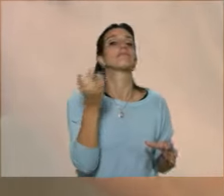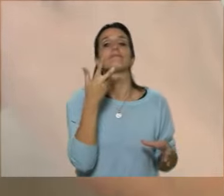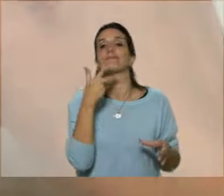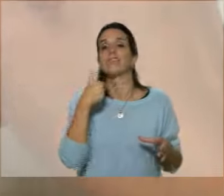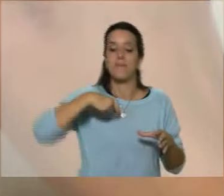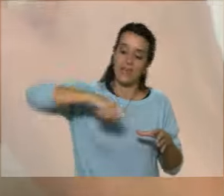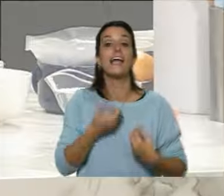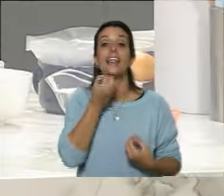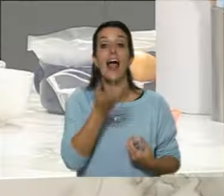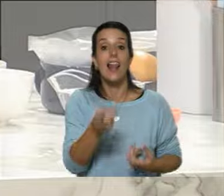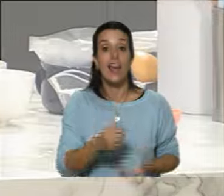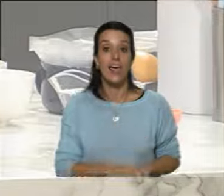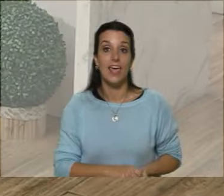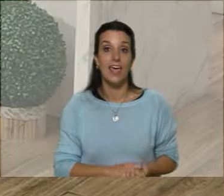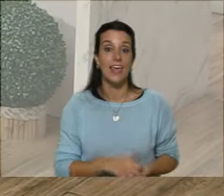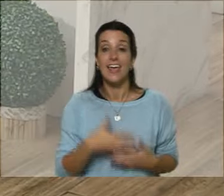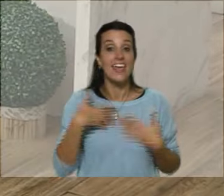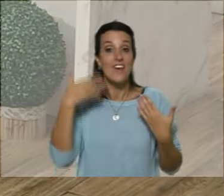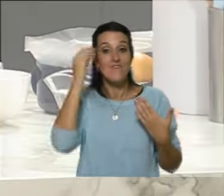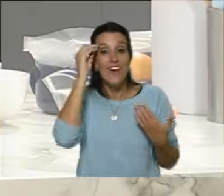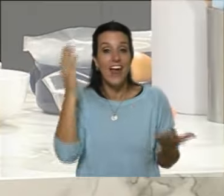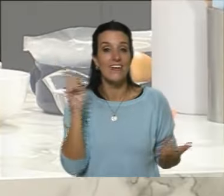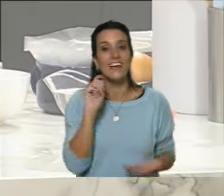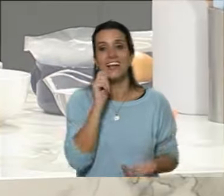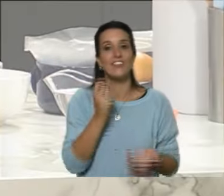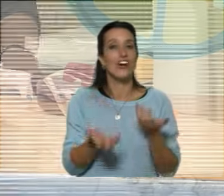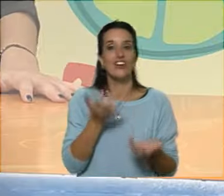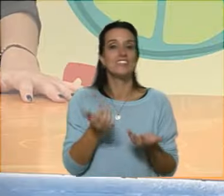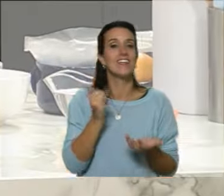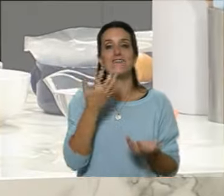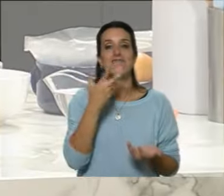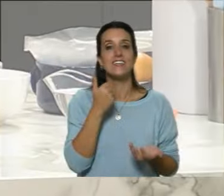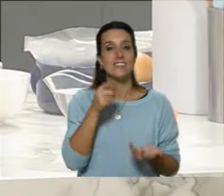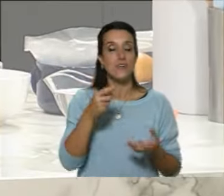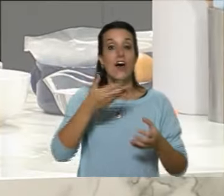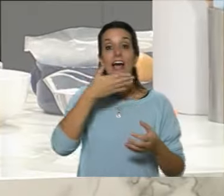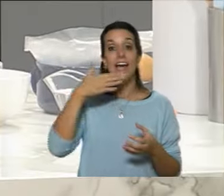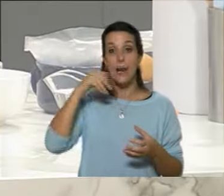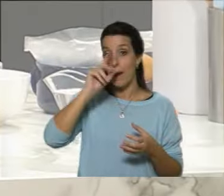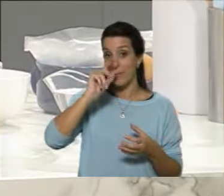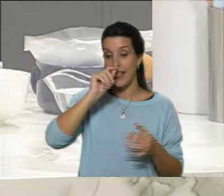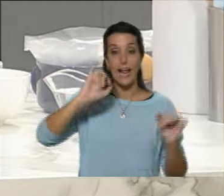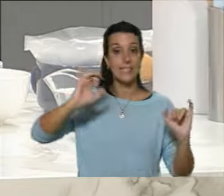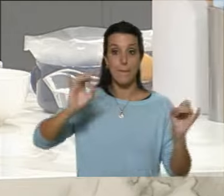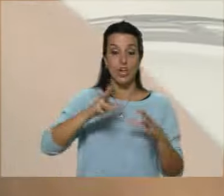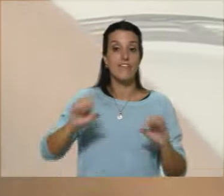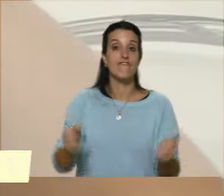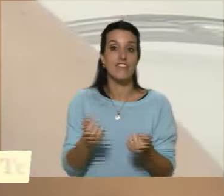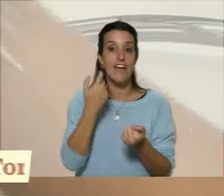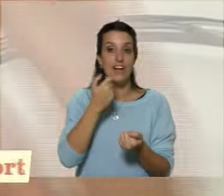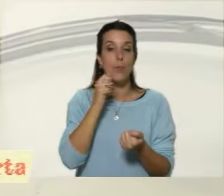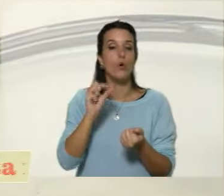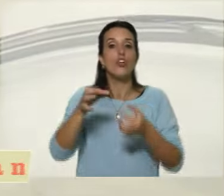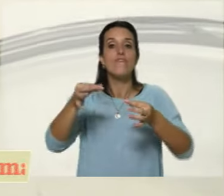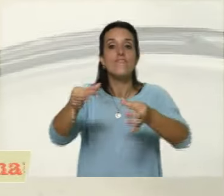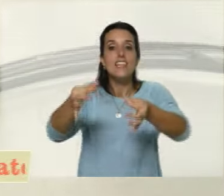Lo mezclas. Enamorados qué de la lindo cocina. Sí, claro que sí. Mira, la crema pastelera ya se está enfriando. ¿Qué tenés que hacer? La